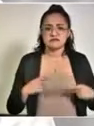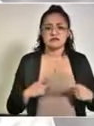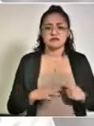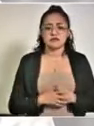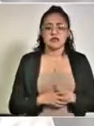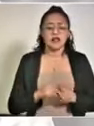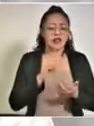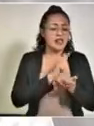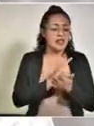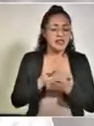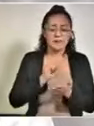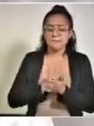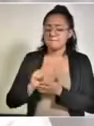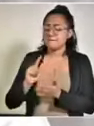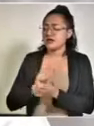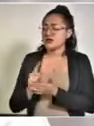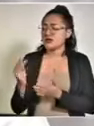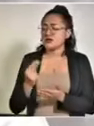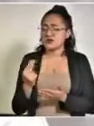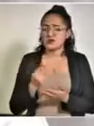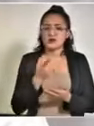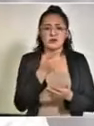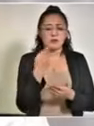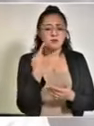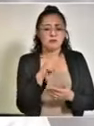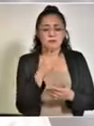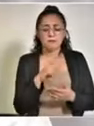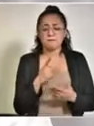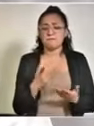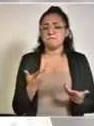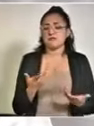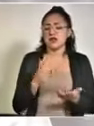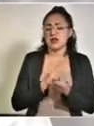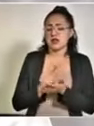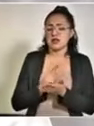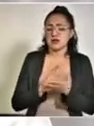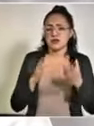la limpieza, la higiene,